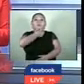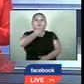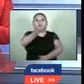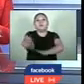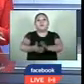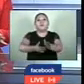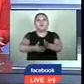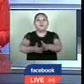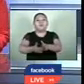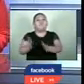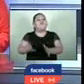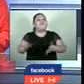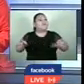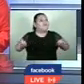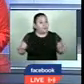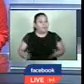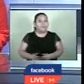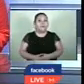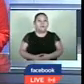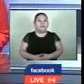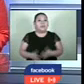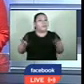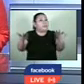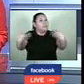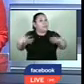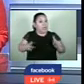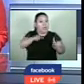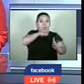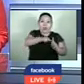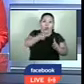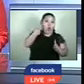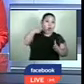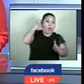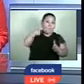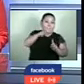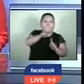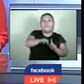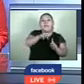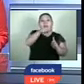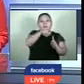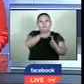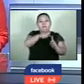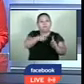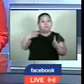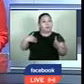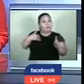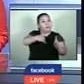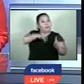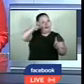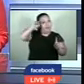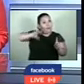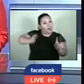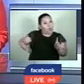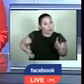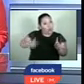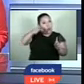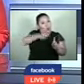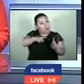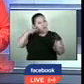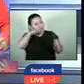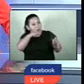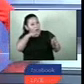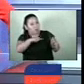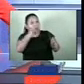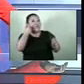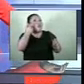detalle de las noticias, contarles que tras ser acusado de recibir sobresueldos el ex ministro de Obras Públicas, Gerson Martínez, hoy se